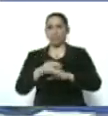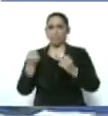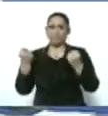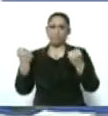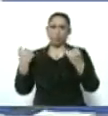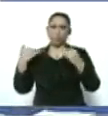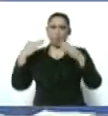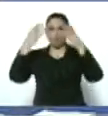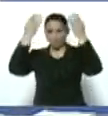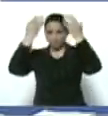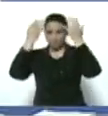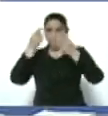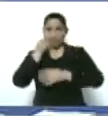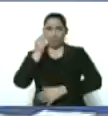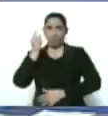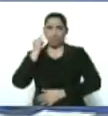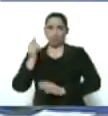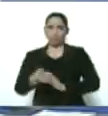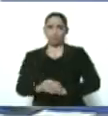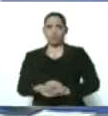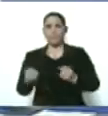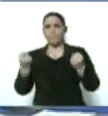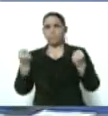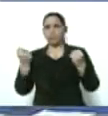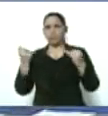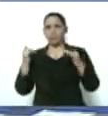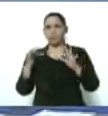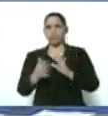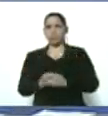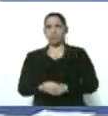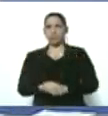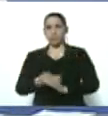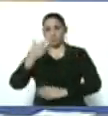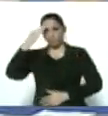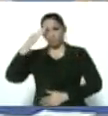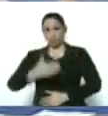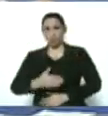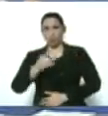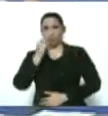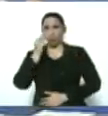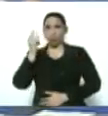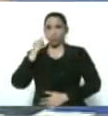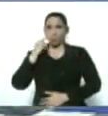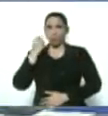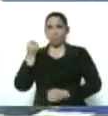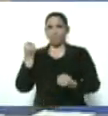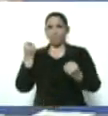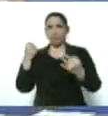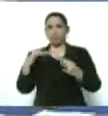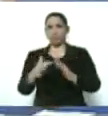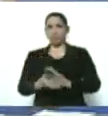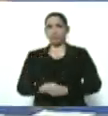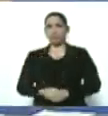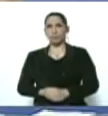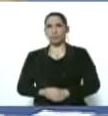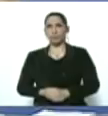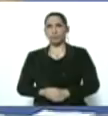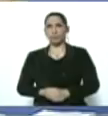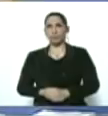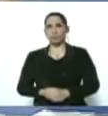de enfermeros y enfermeras, de miles de milicianos, de miles de